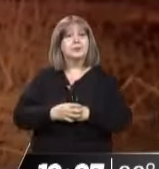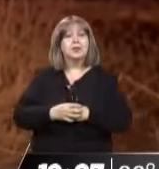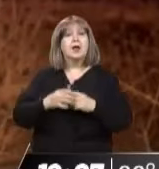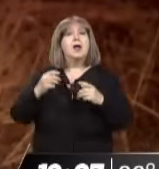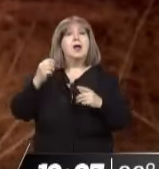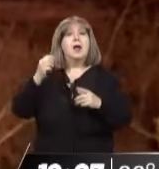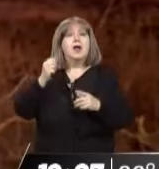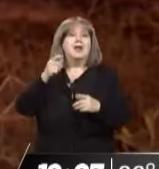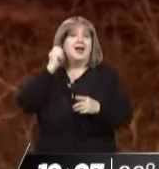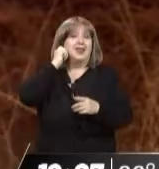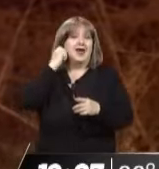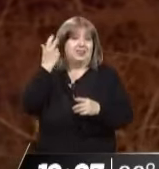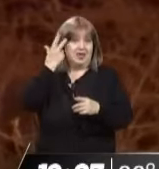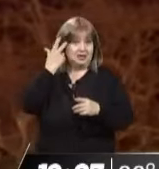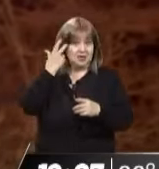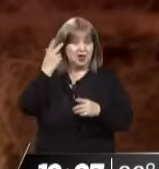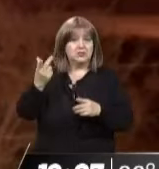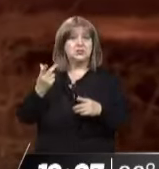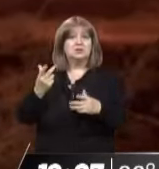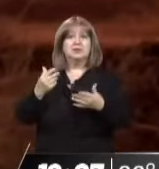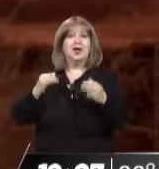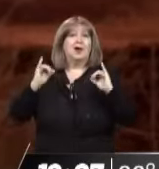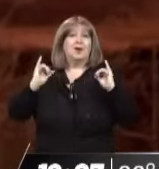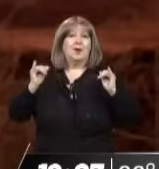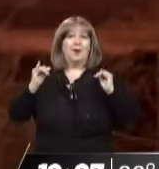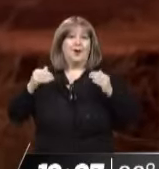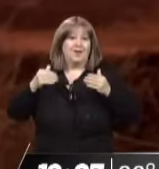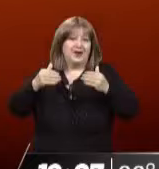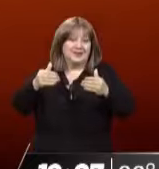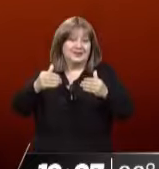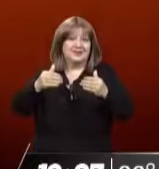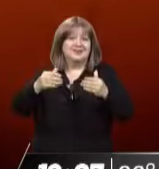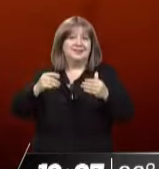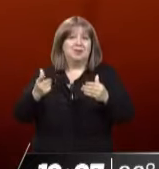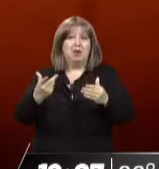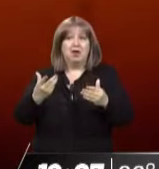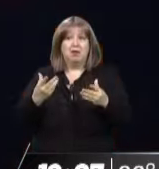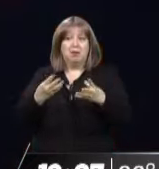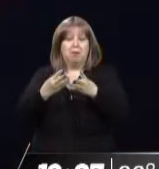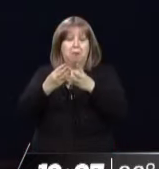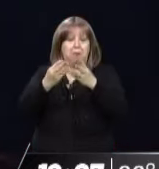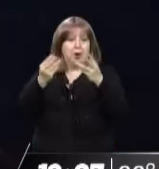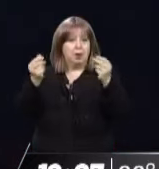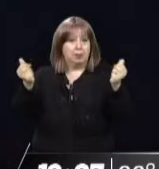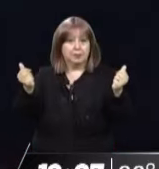Abigail tenía 18 años, toda una vida por delante. Sin embargo, nada se sabe de ella.